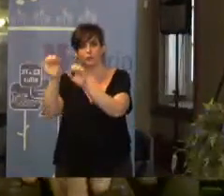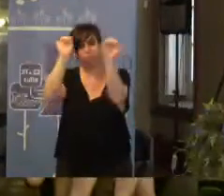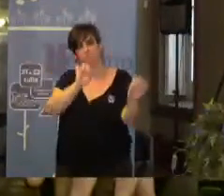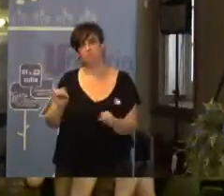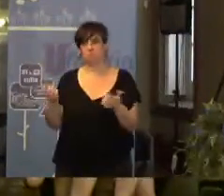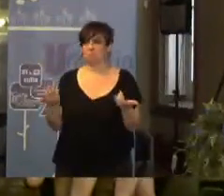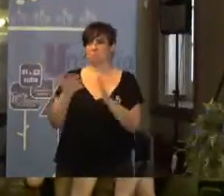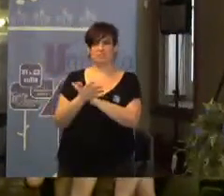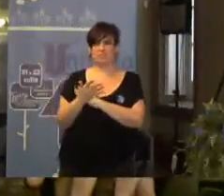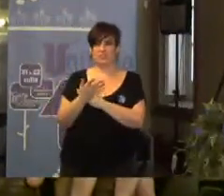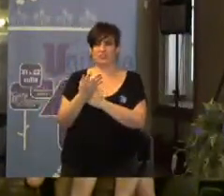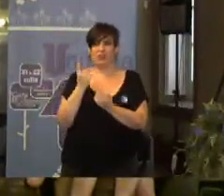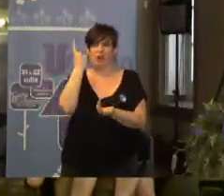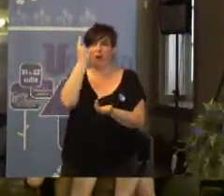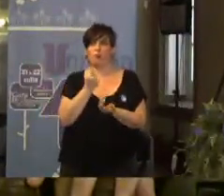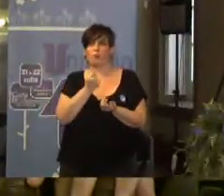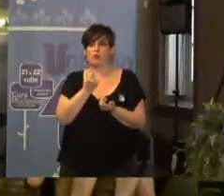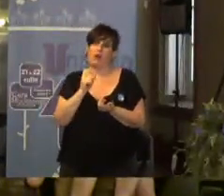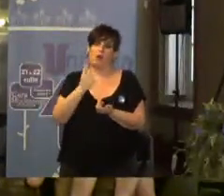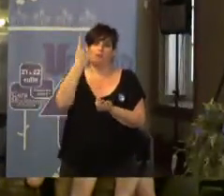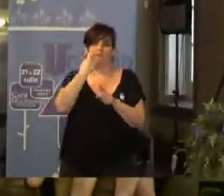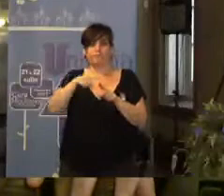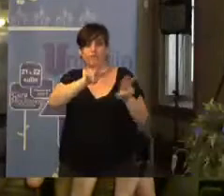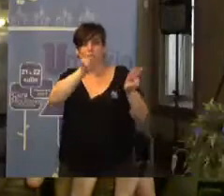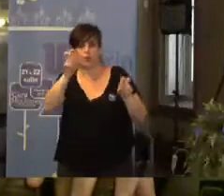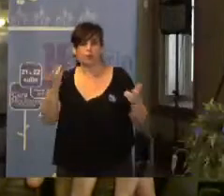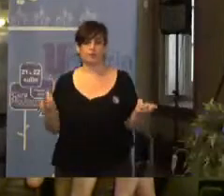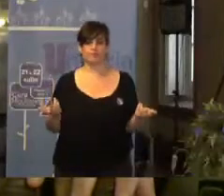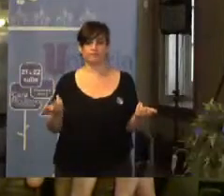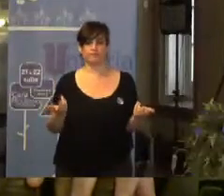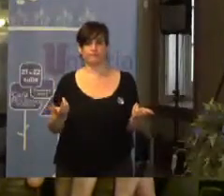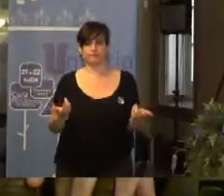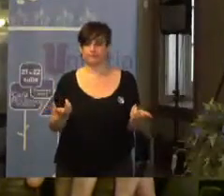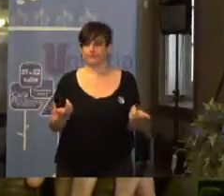temos unha cousa. Entón, indudablemente, pois,